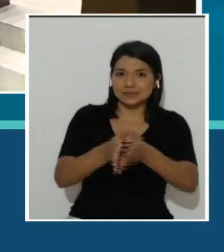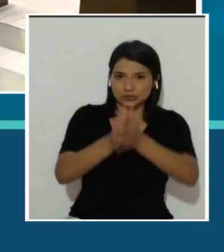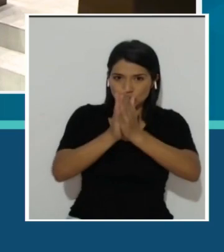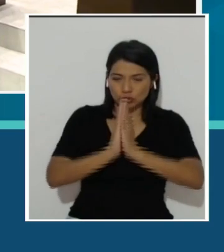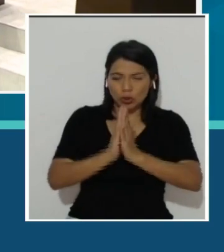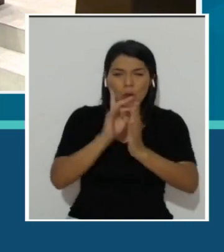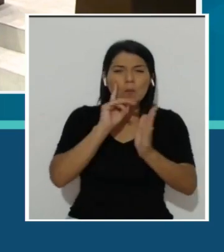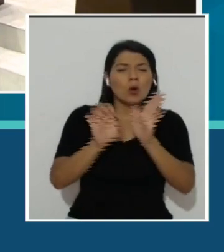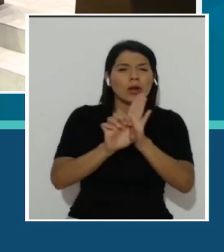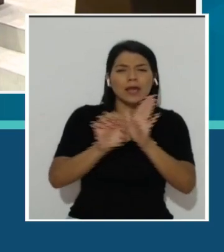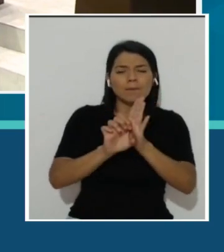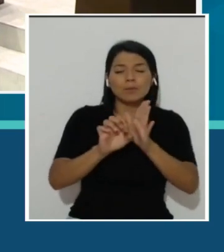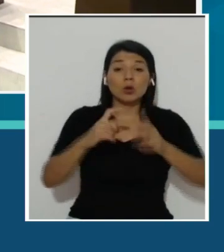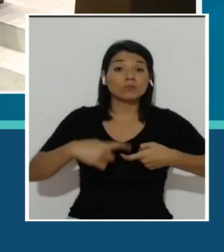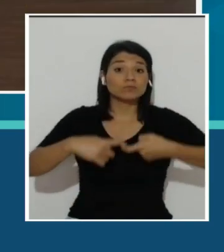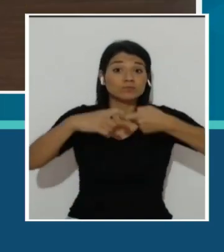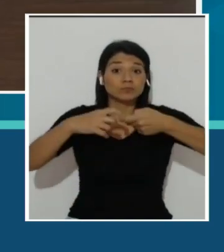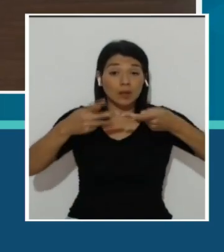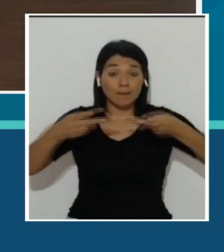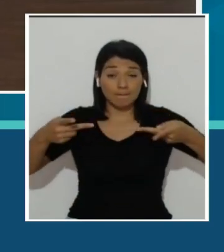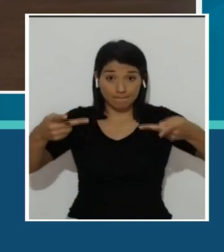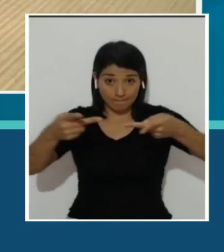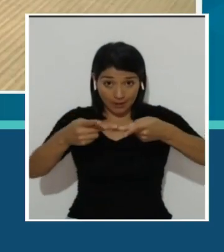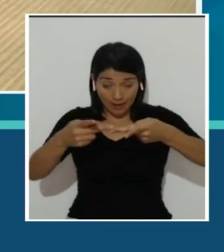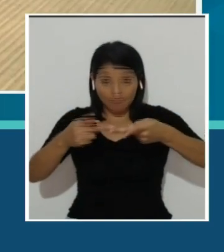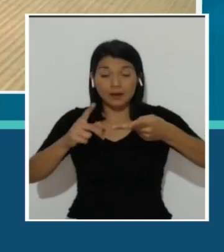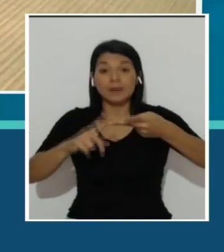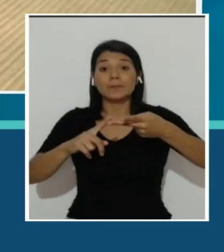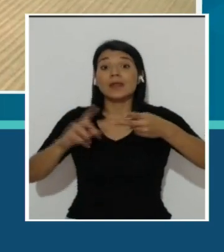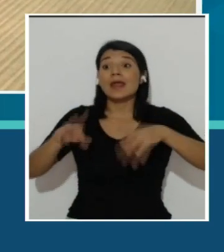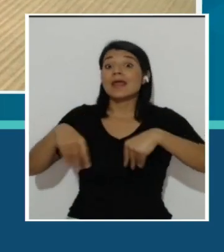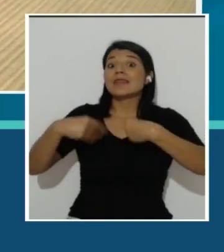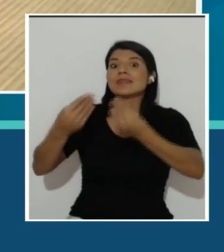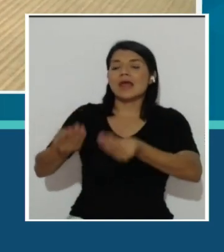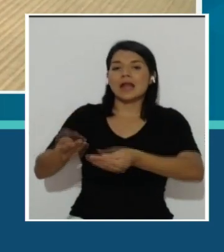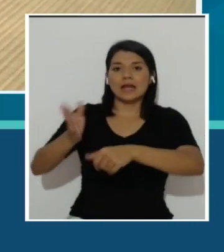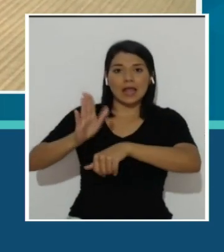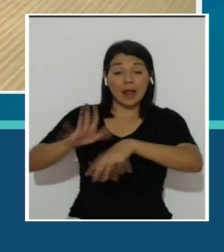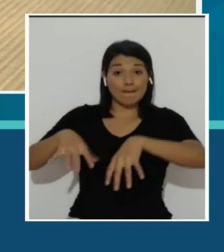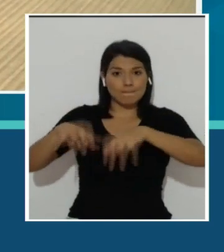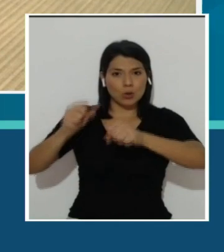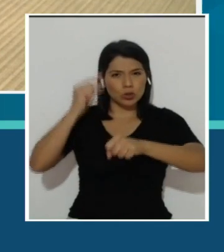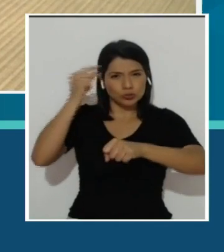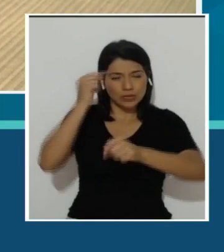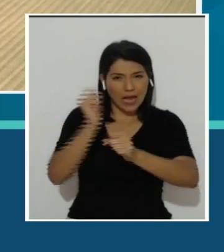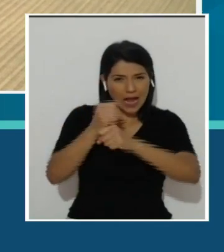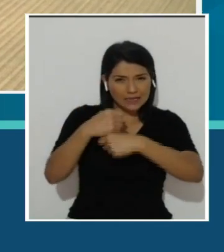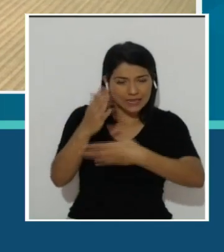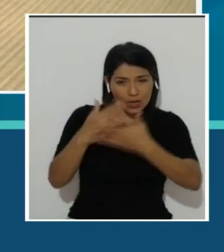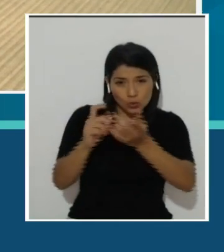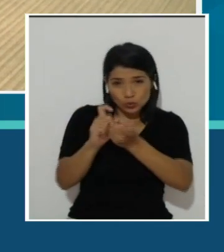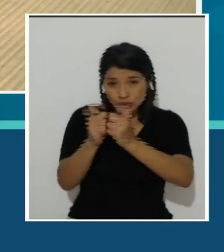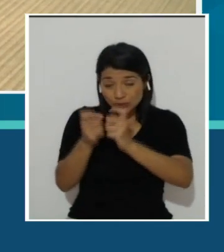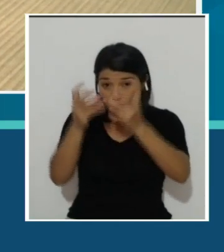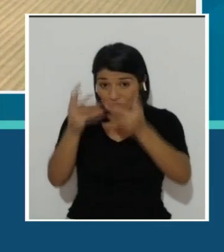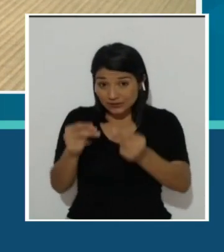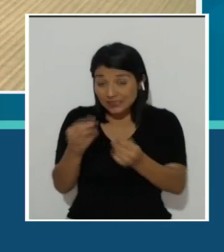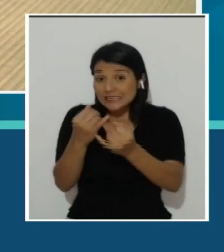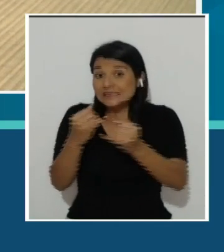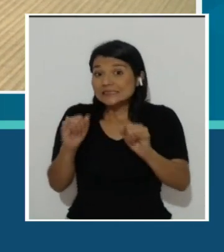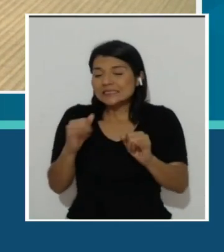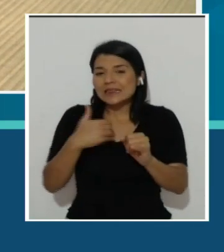plazas, el darle al Poder Ejecutivo la potestad de hacer algunas modificaciones en el presupuesto sin tener que pasar por la Asamblea